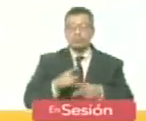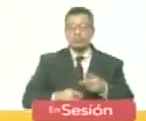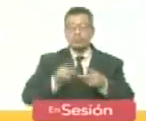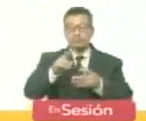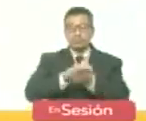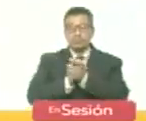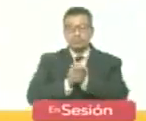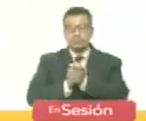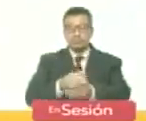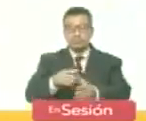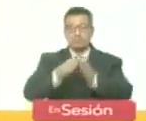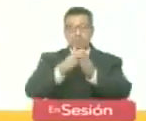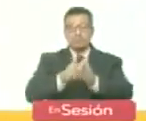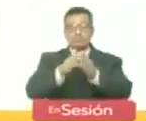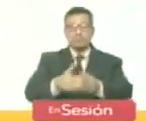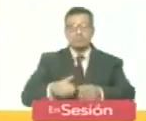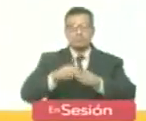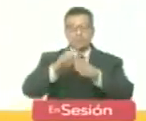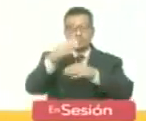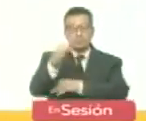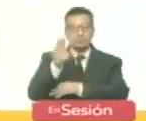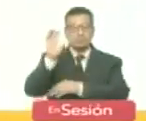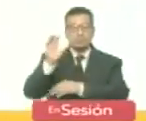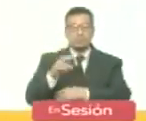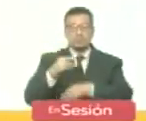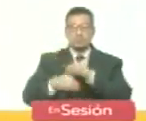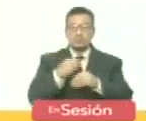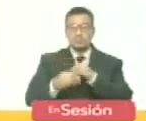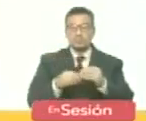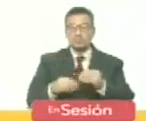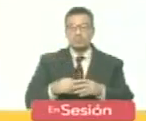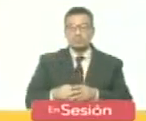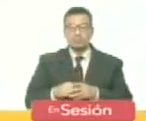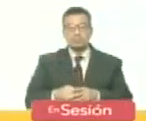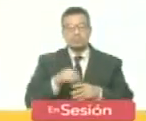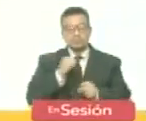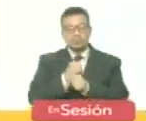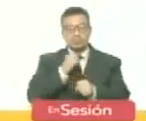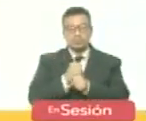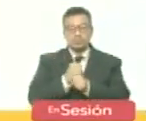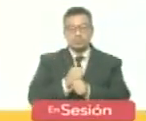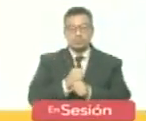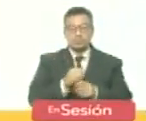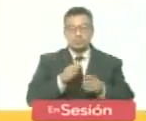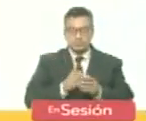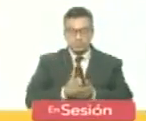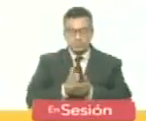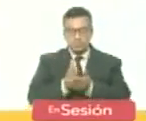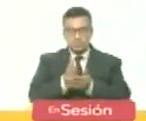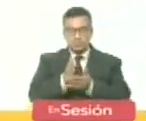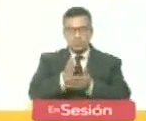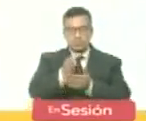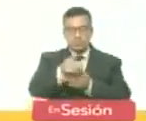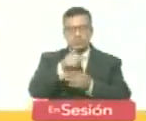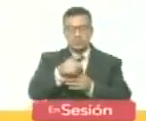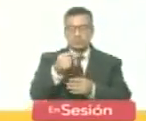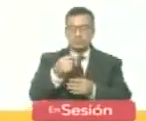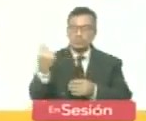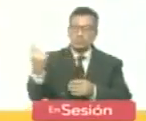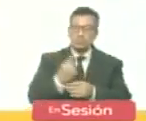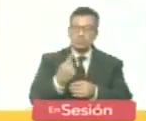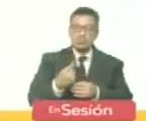manos en el timón de la patria genere las condiciones en función de la direccionalidad de ese ingreso